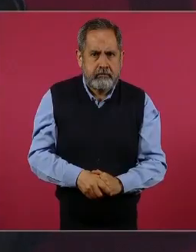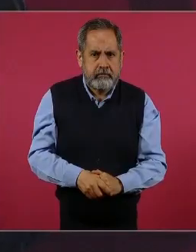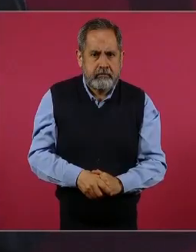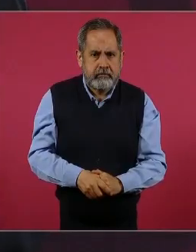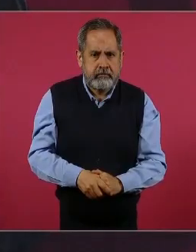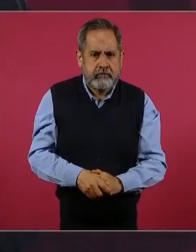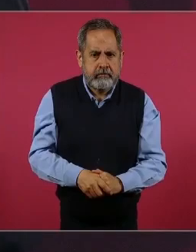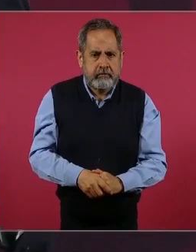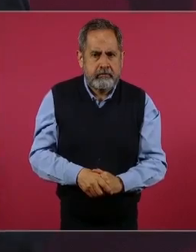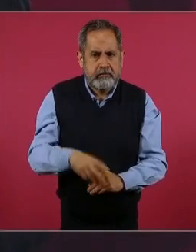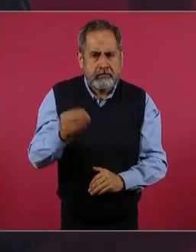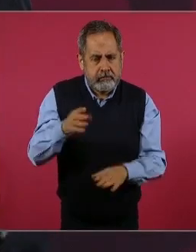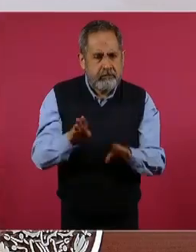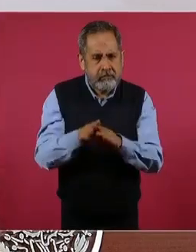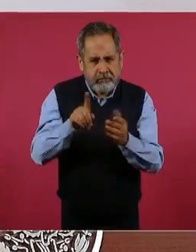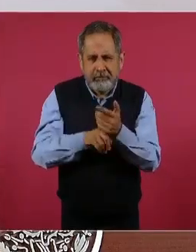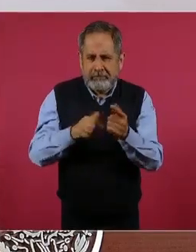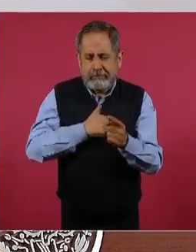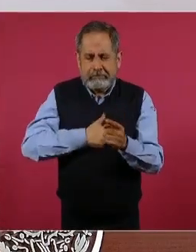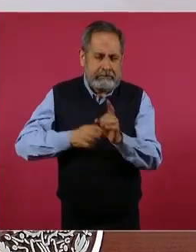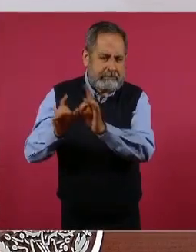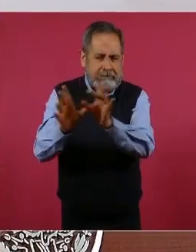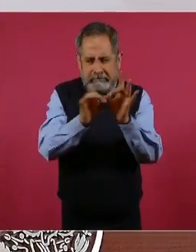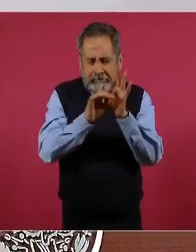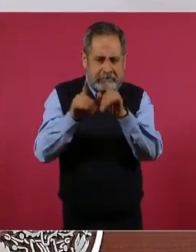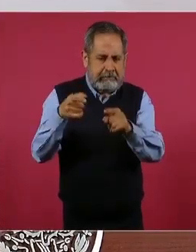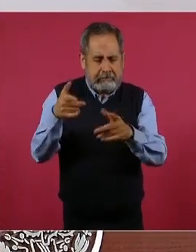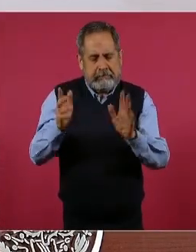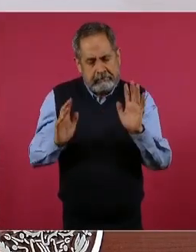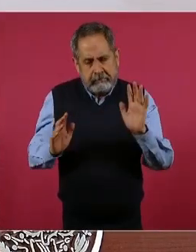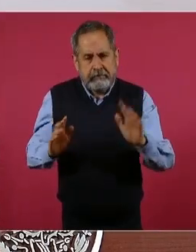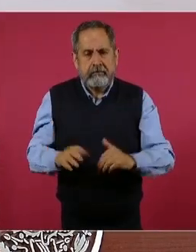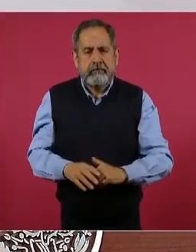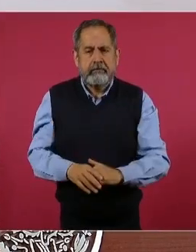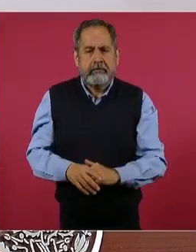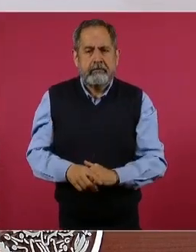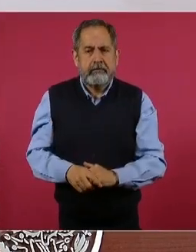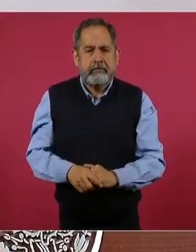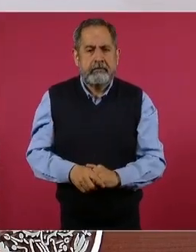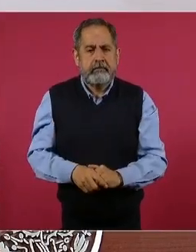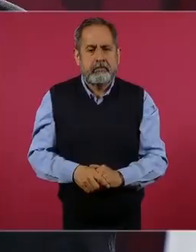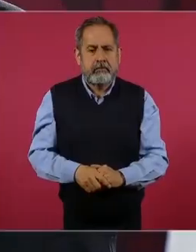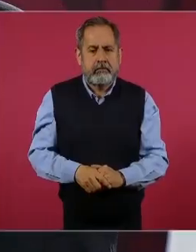a pesar de toda esta desgracia, pues